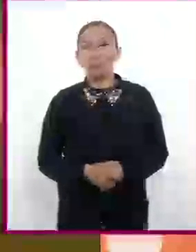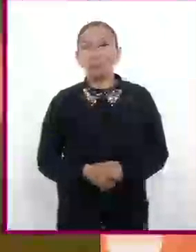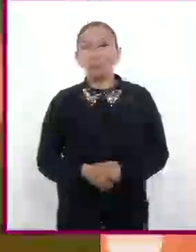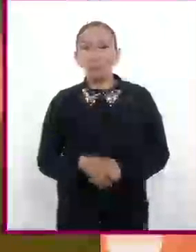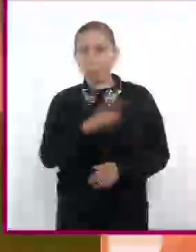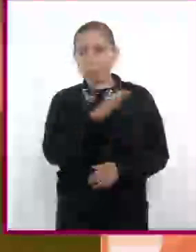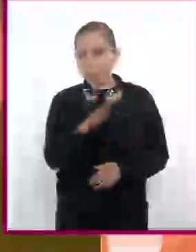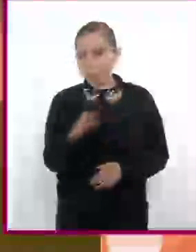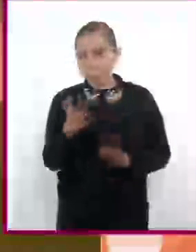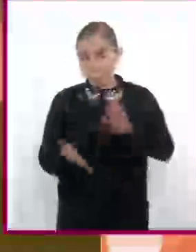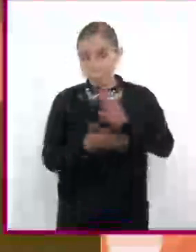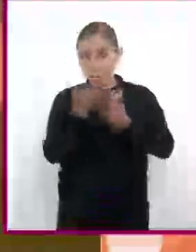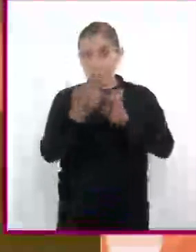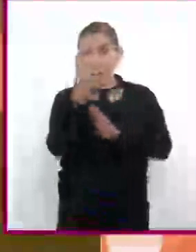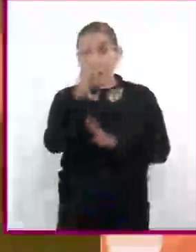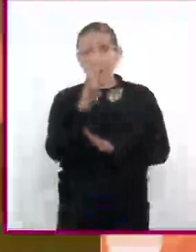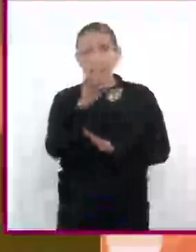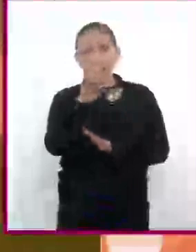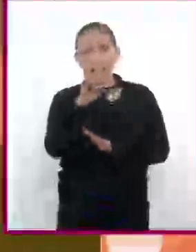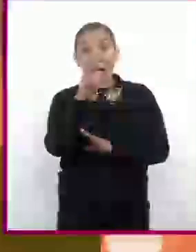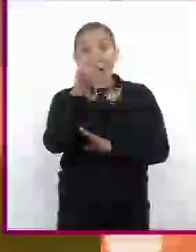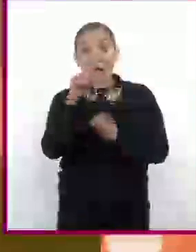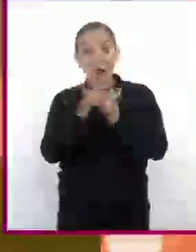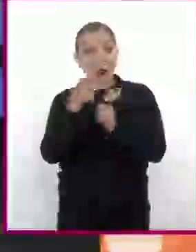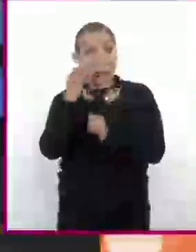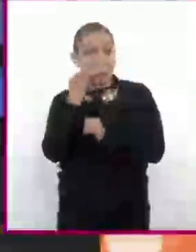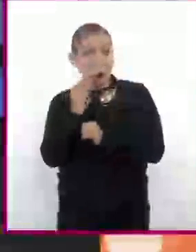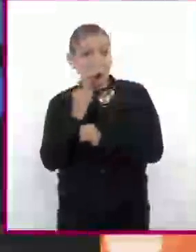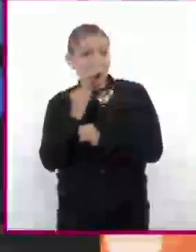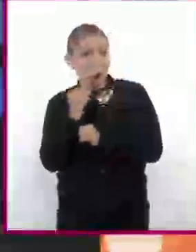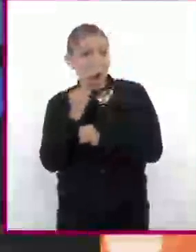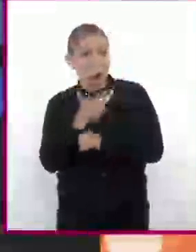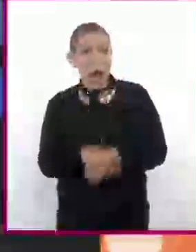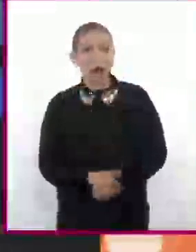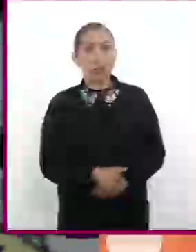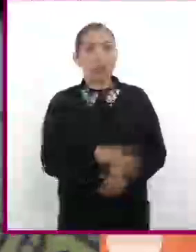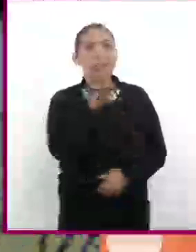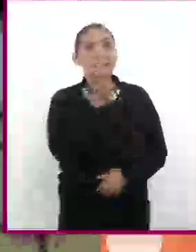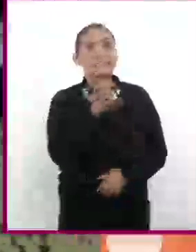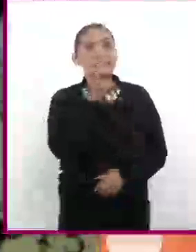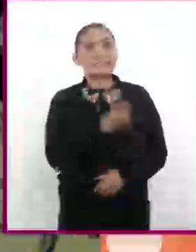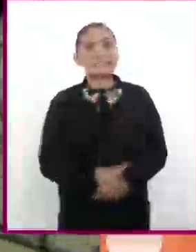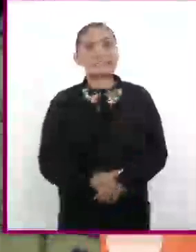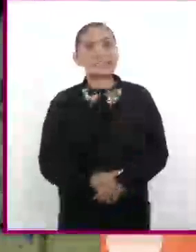¿Es posible construir una pila eléctrica con limones? Falso.